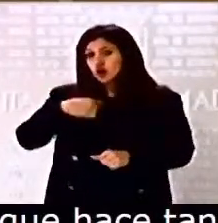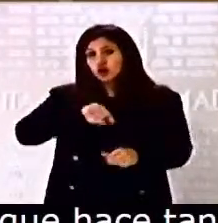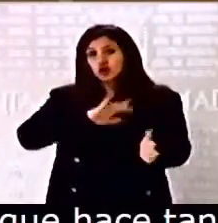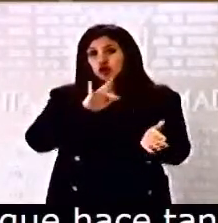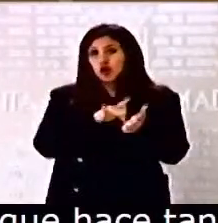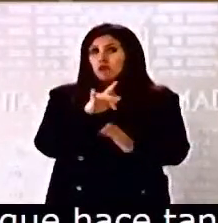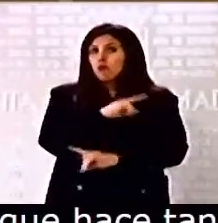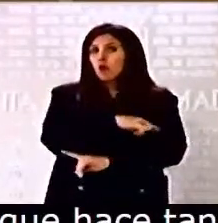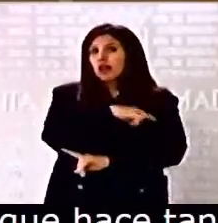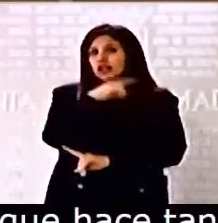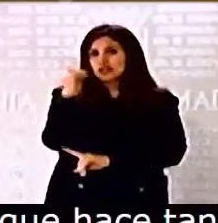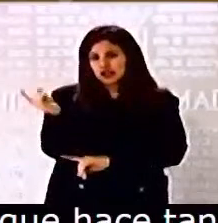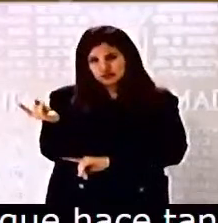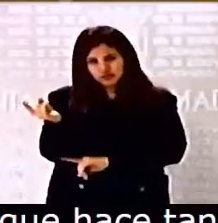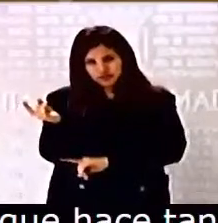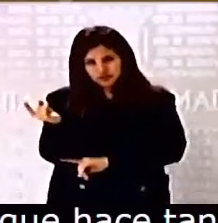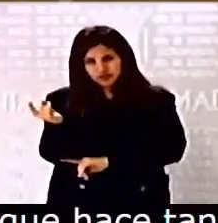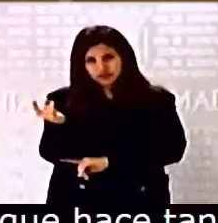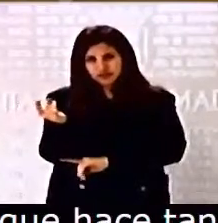largo.